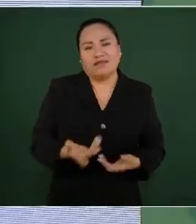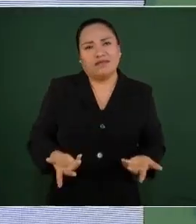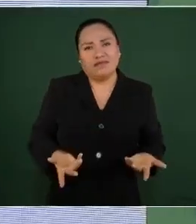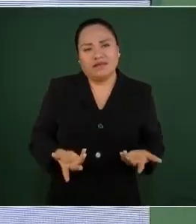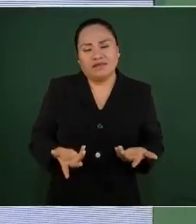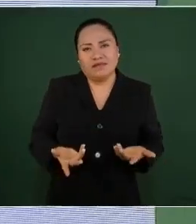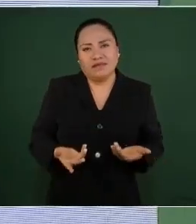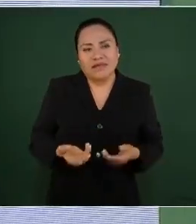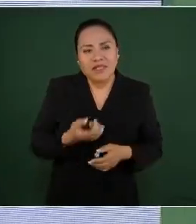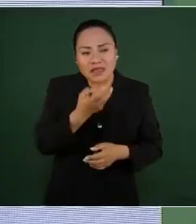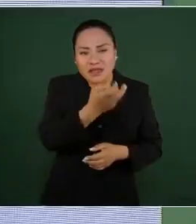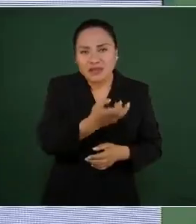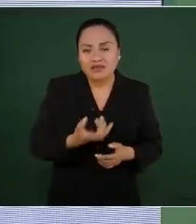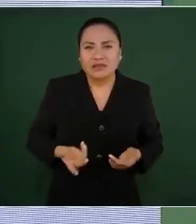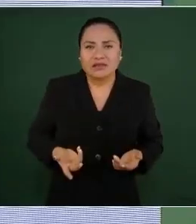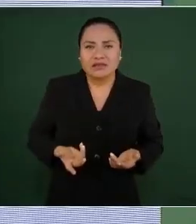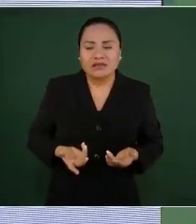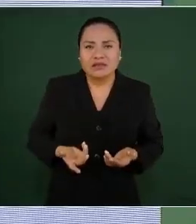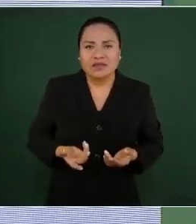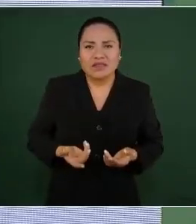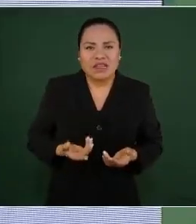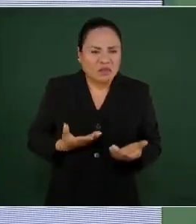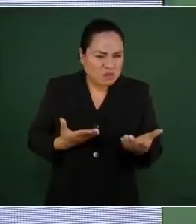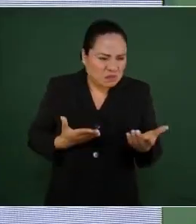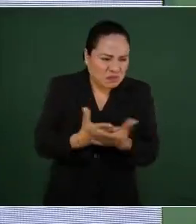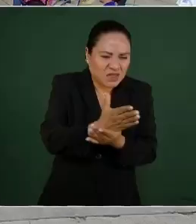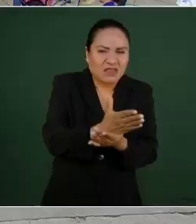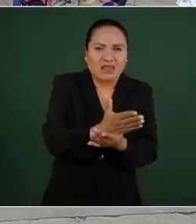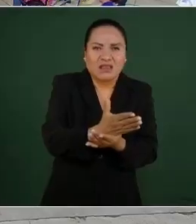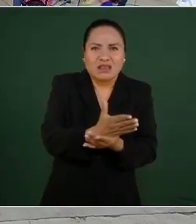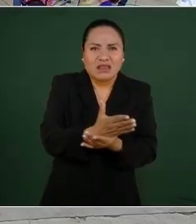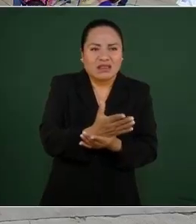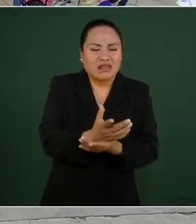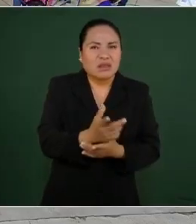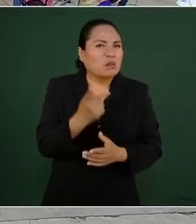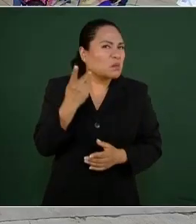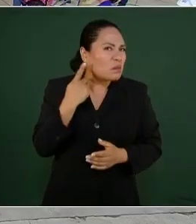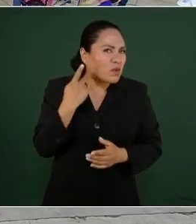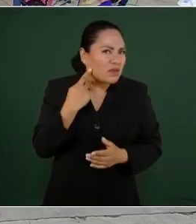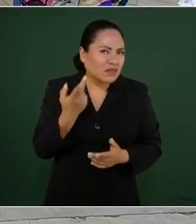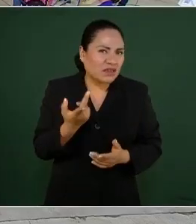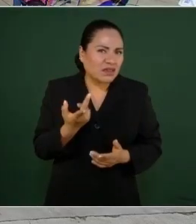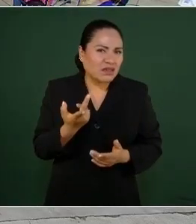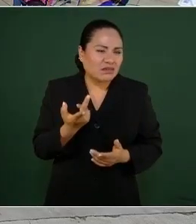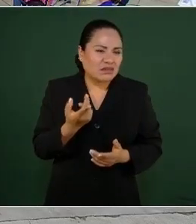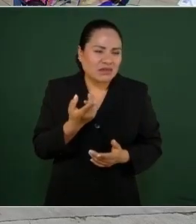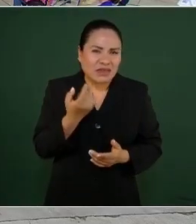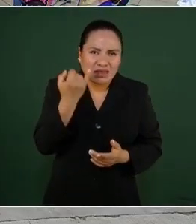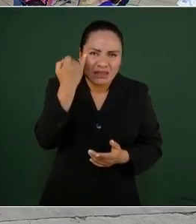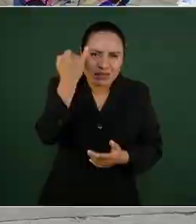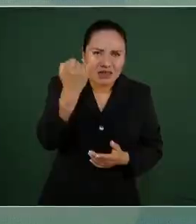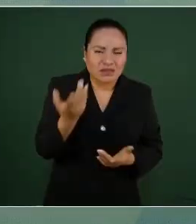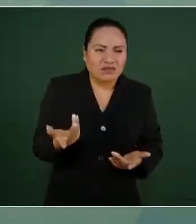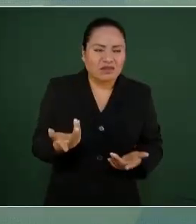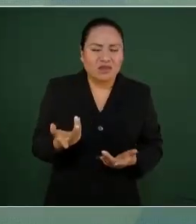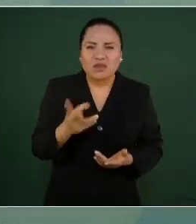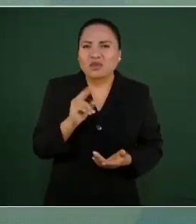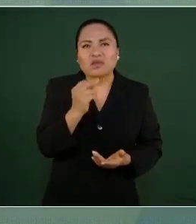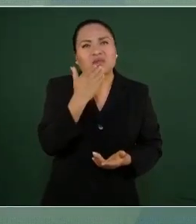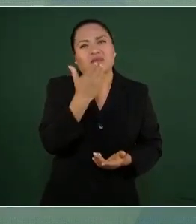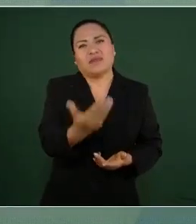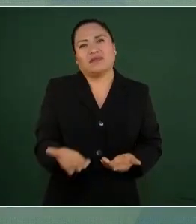Eso es injerencismo vil.